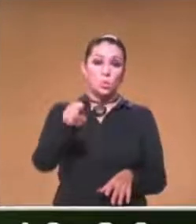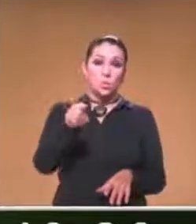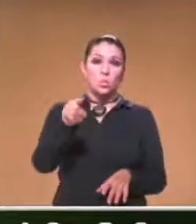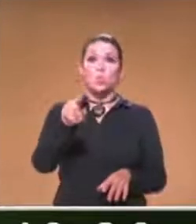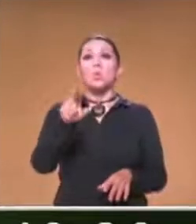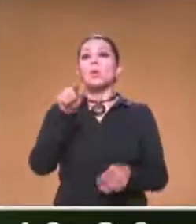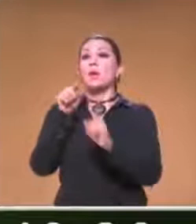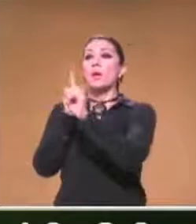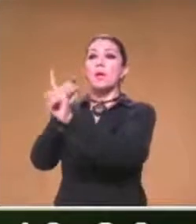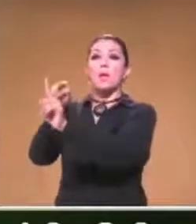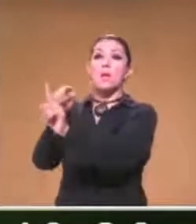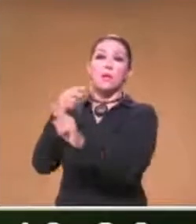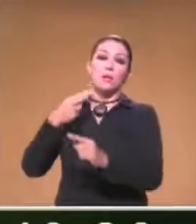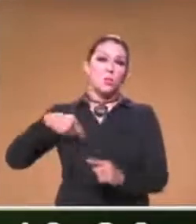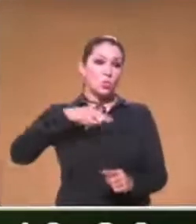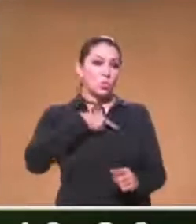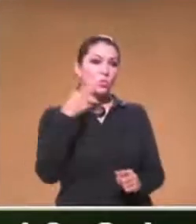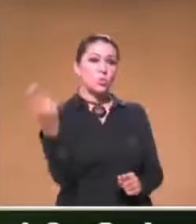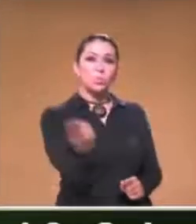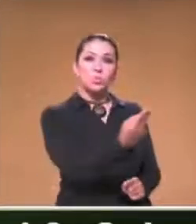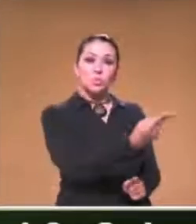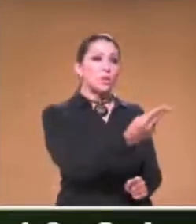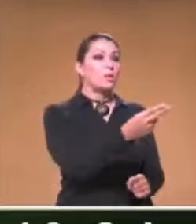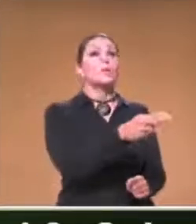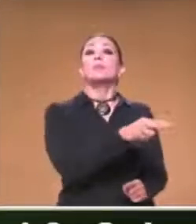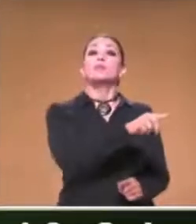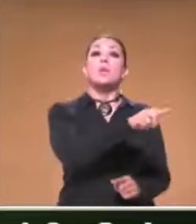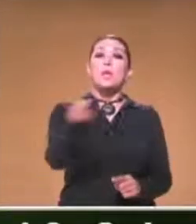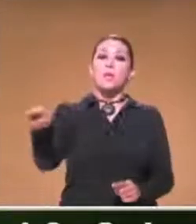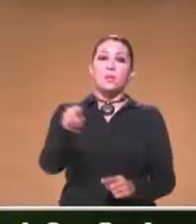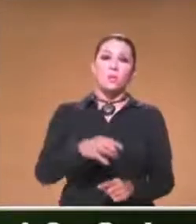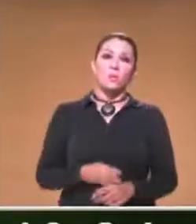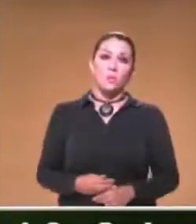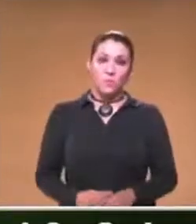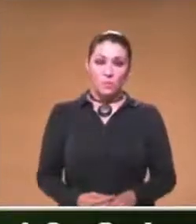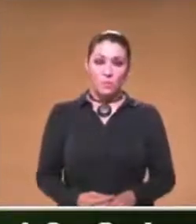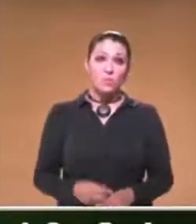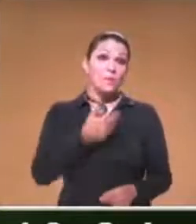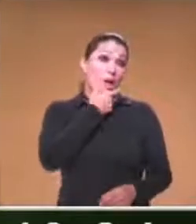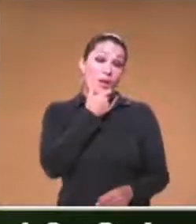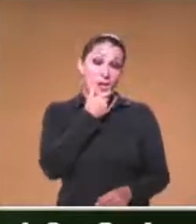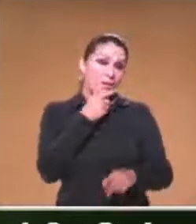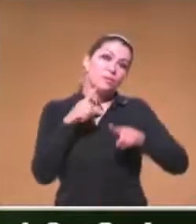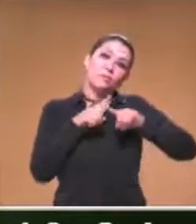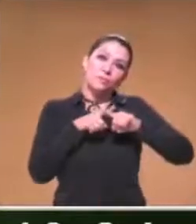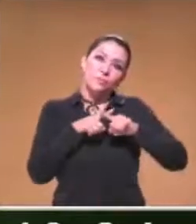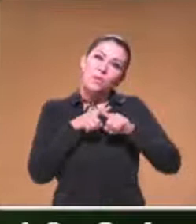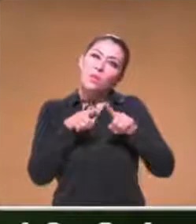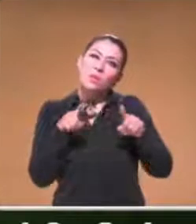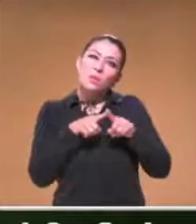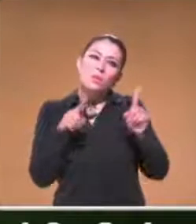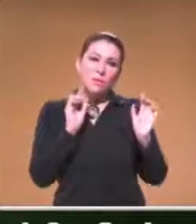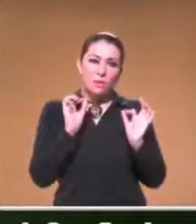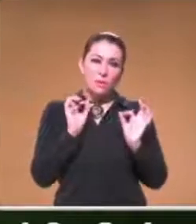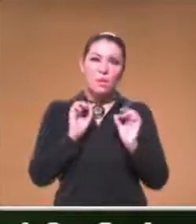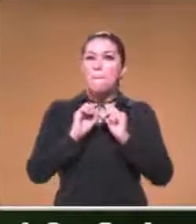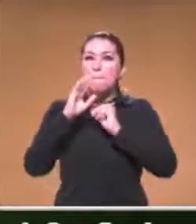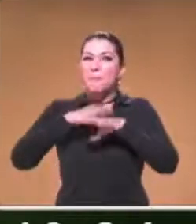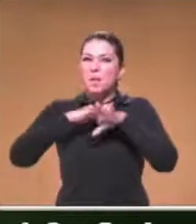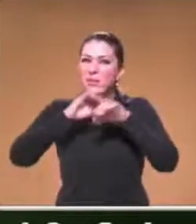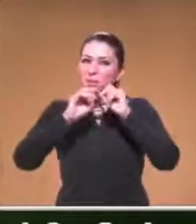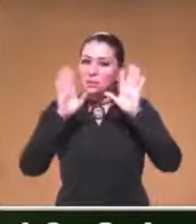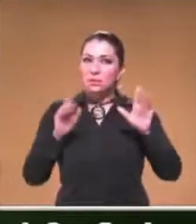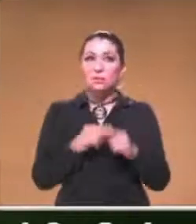él, nosotros, ustedes y ellos. Aquí en el inglés es un poquito más específico y tenemos I